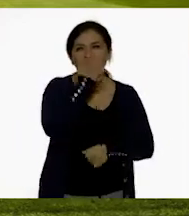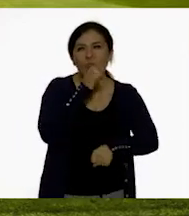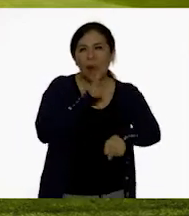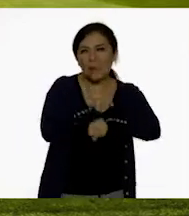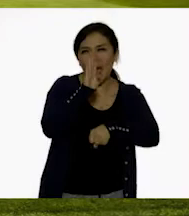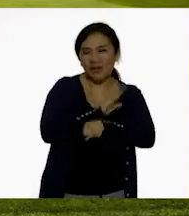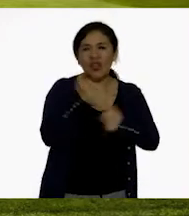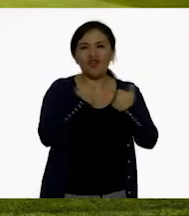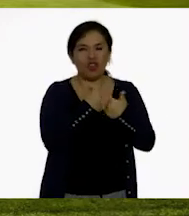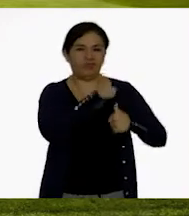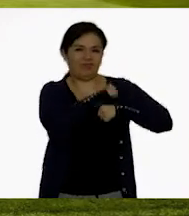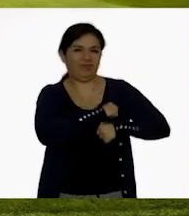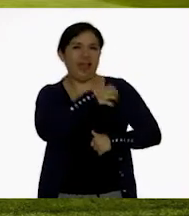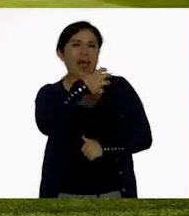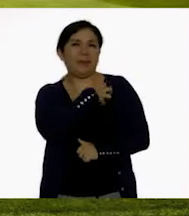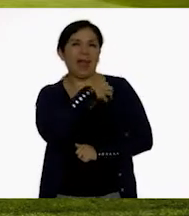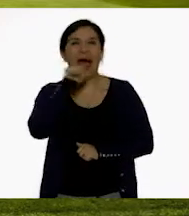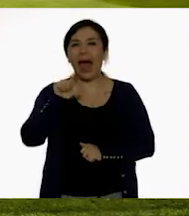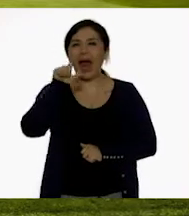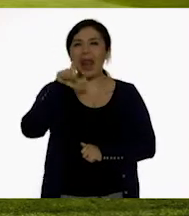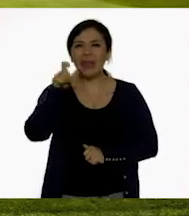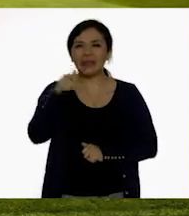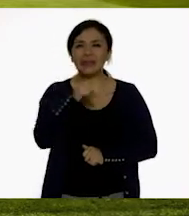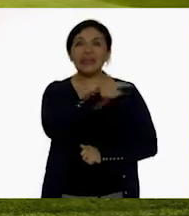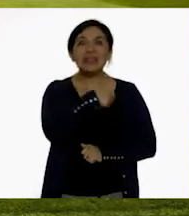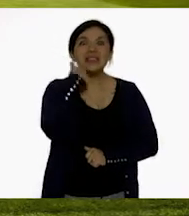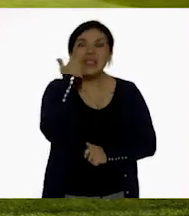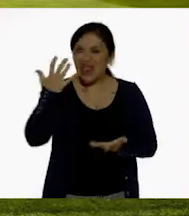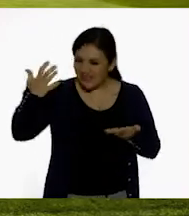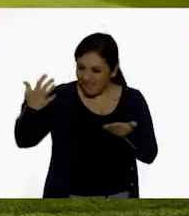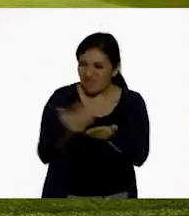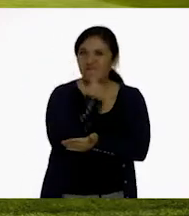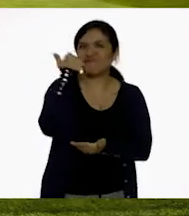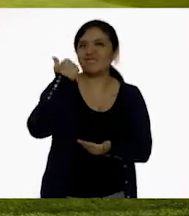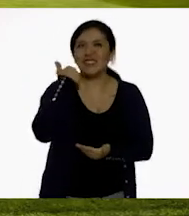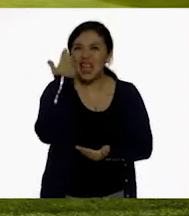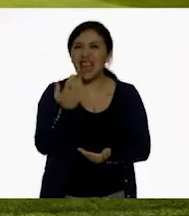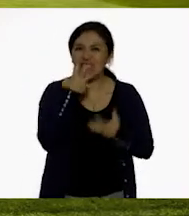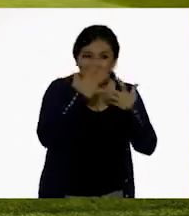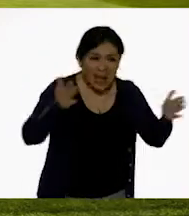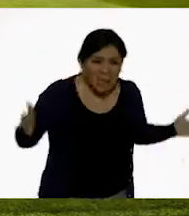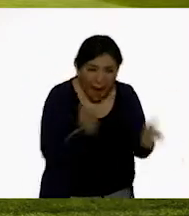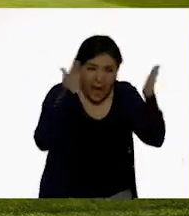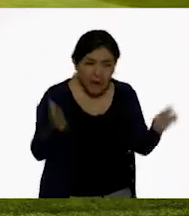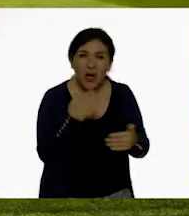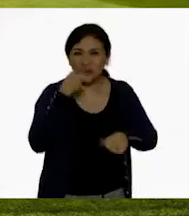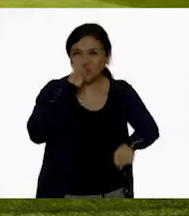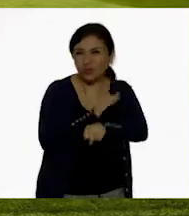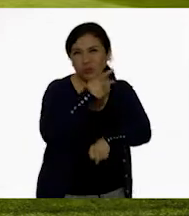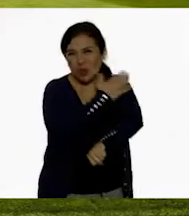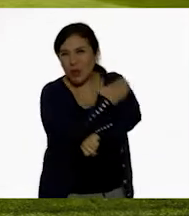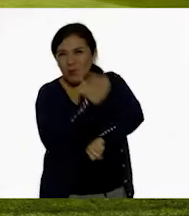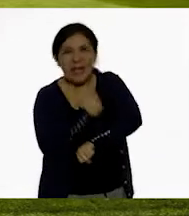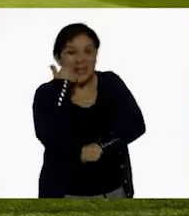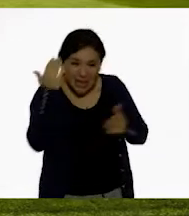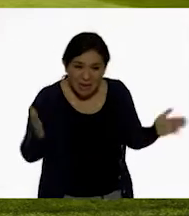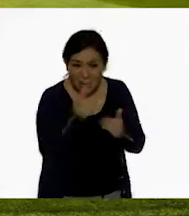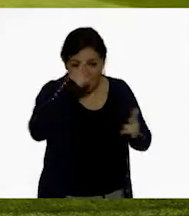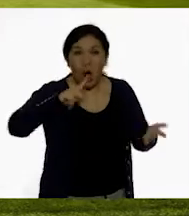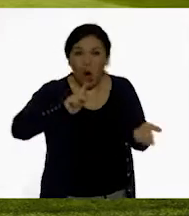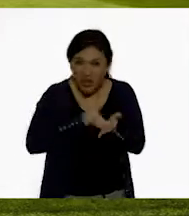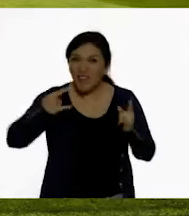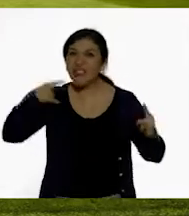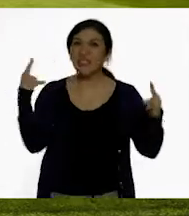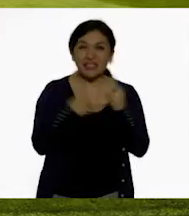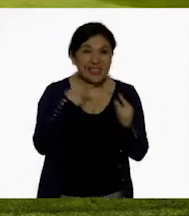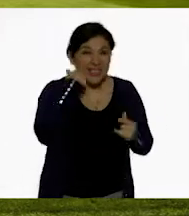comandados por el gran Alexis, quien se quiere echar al equipo a la espalda, motiva y grita a sus compañeros con la esperanza de lograr anotar el